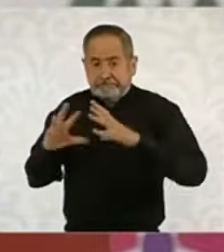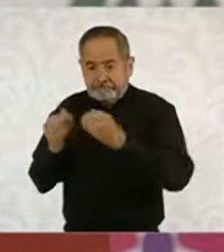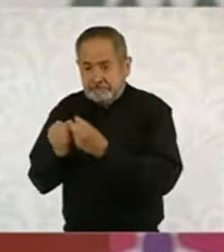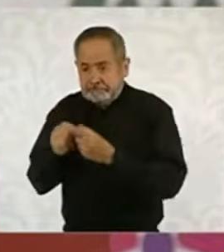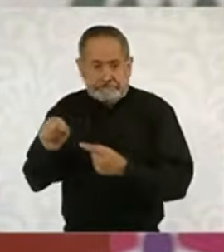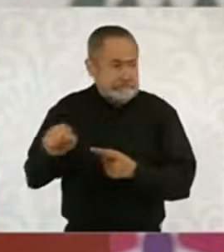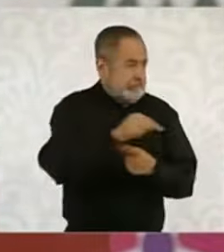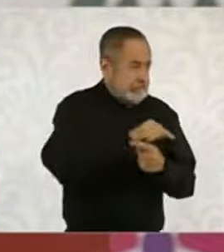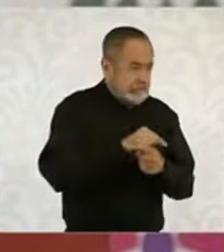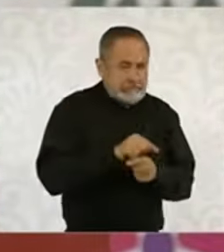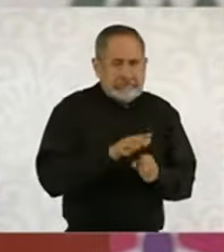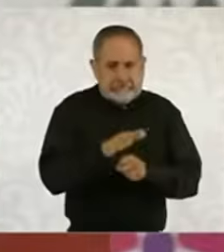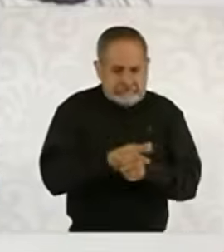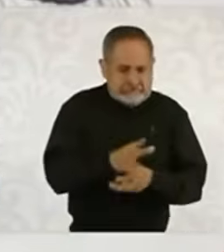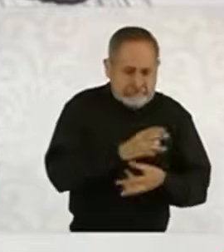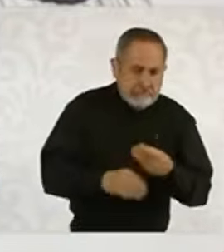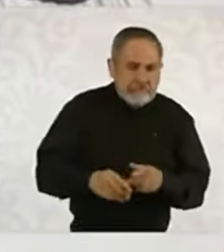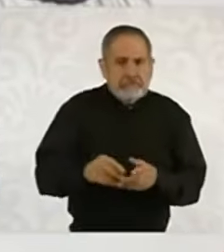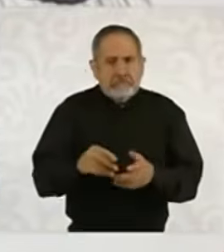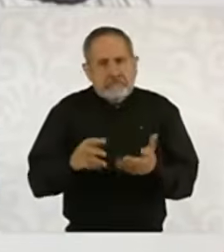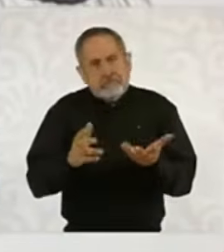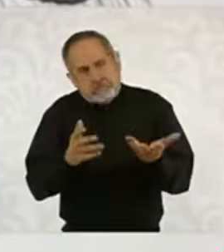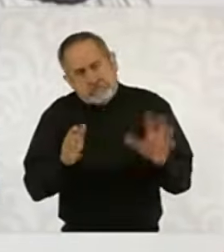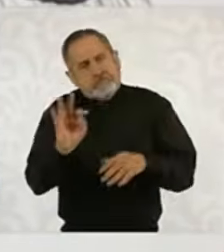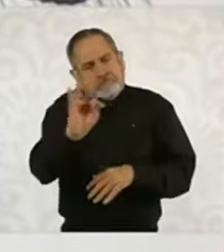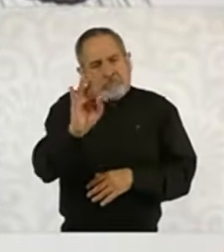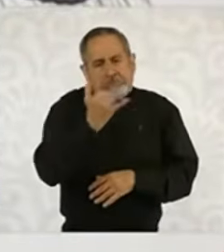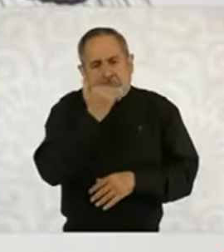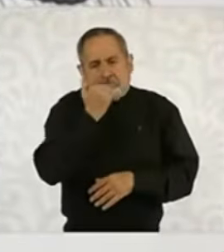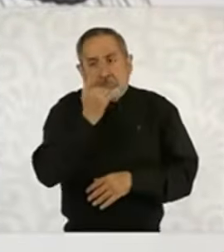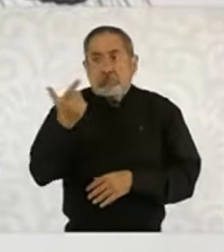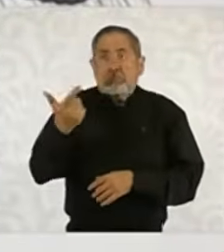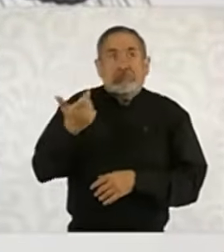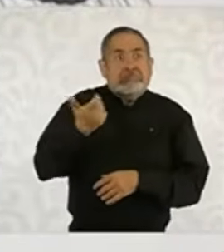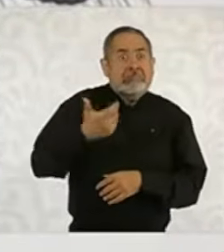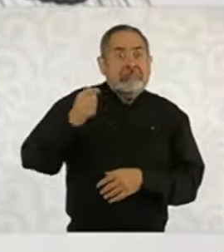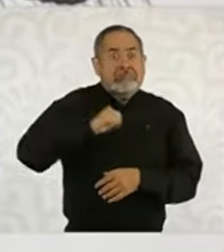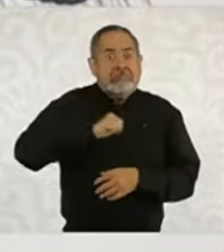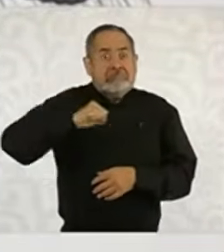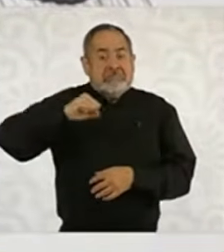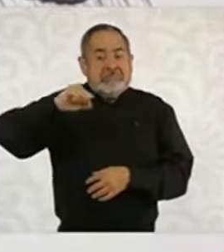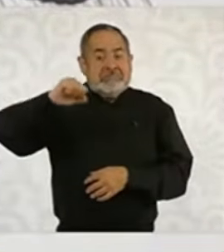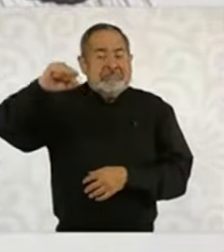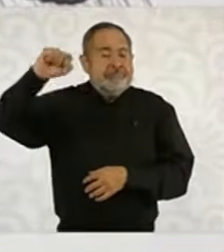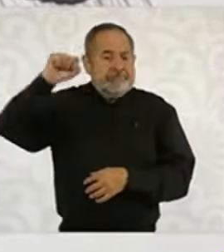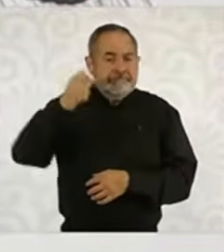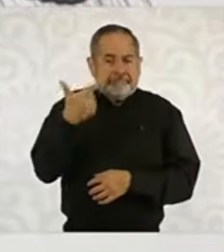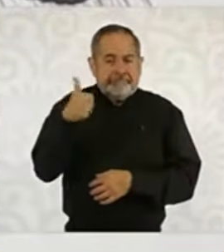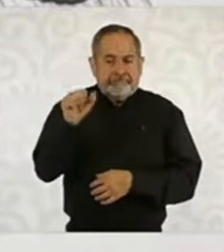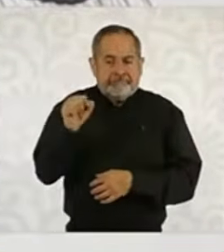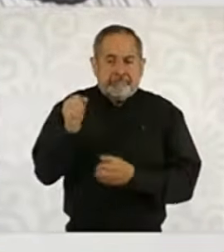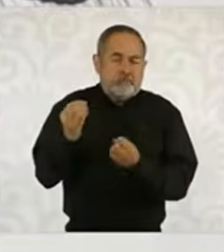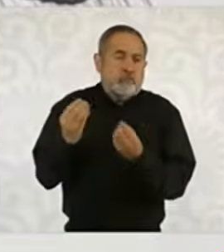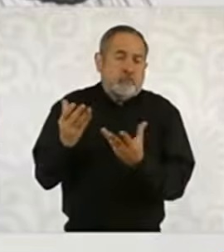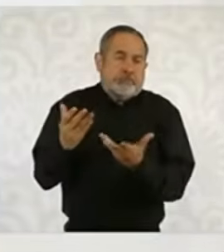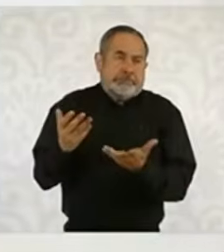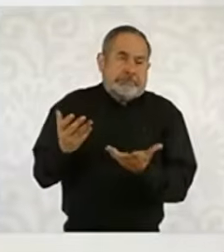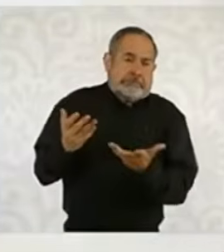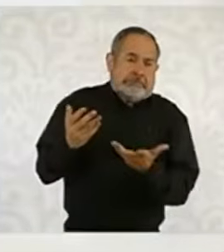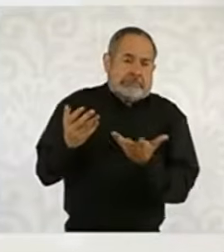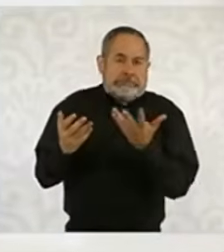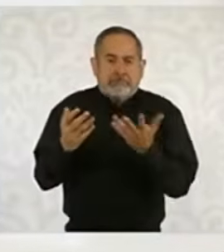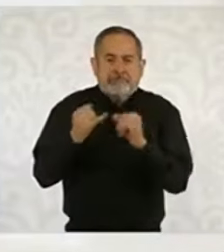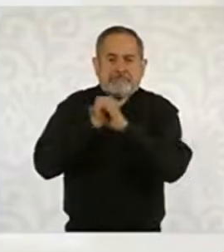Aunque como quiera pudiera llegar a impactar si subiera mucho el precio de las gasolinas, porque nuestra referencia